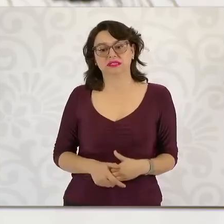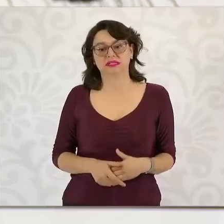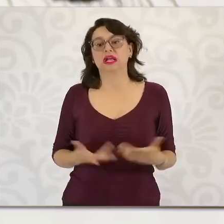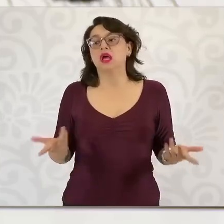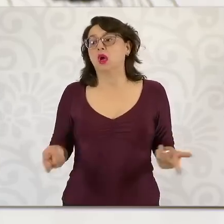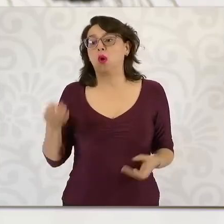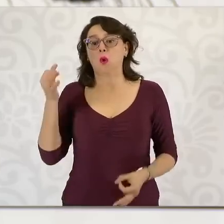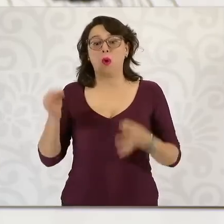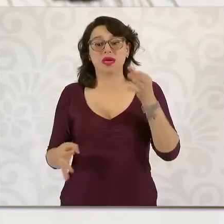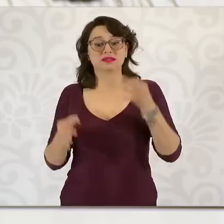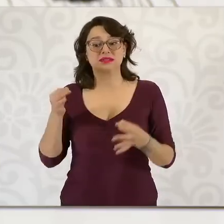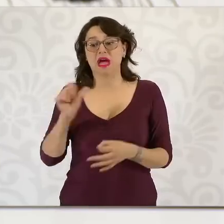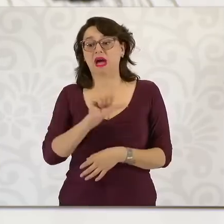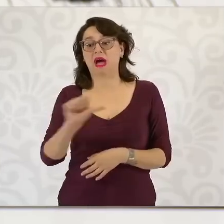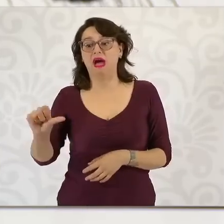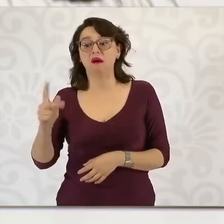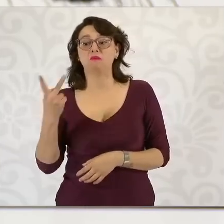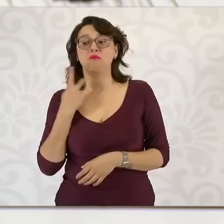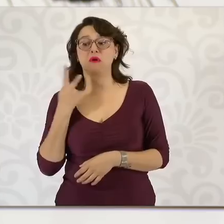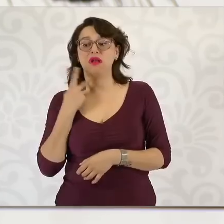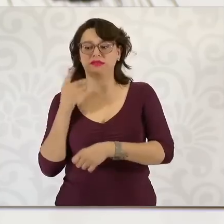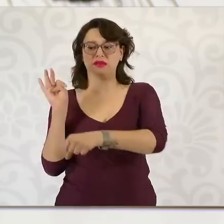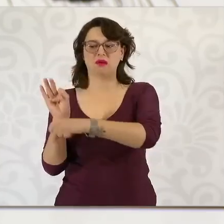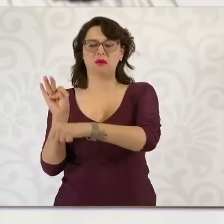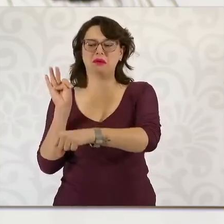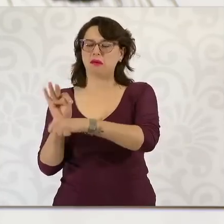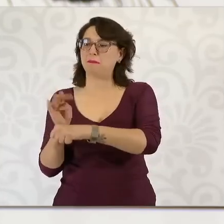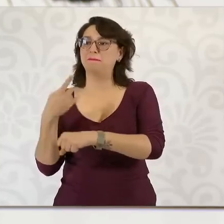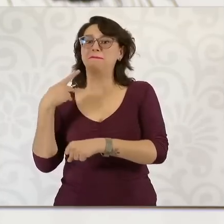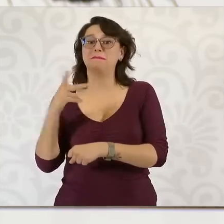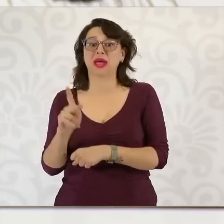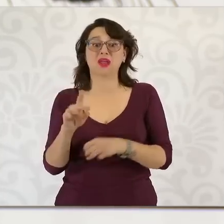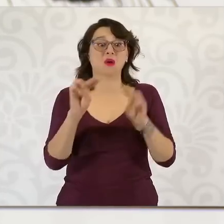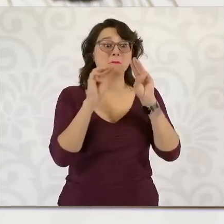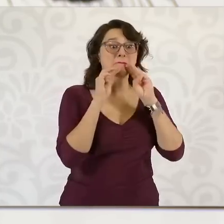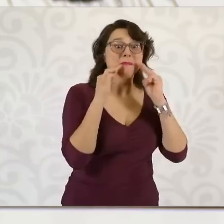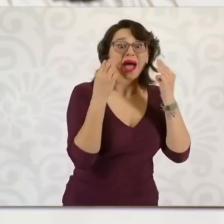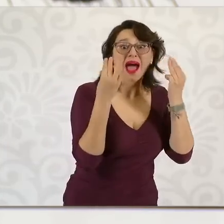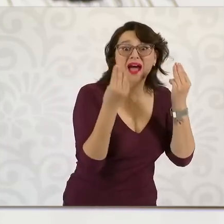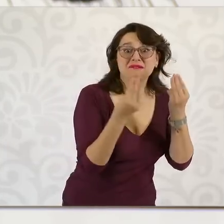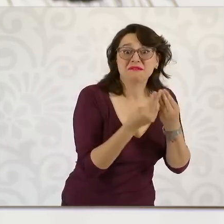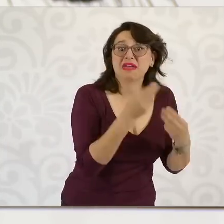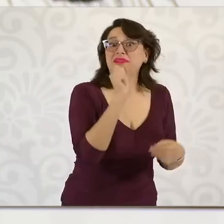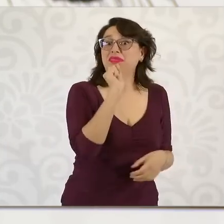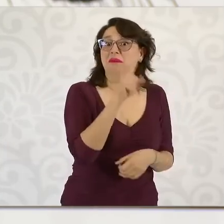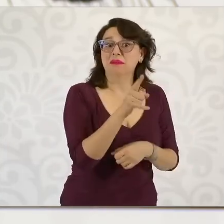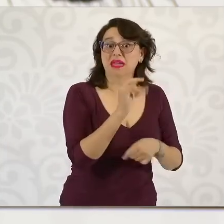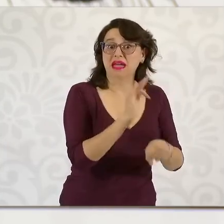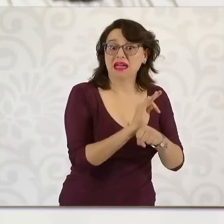blanco u otros delitos, delincuentes de la delincuencia organizada,